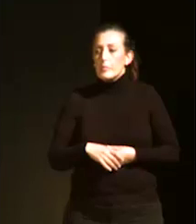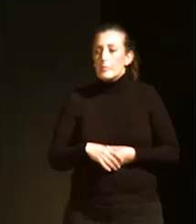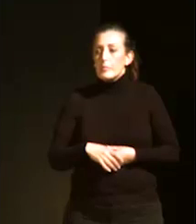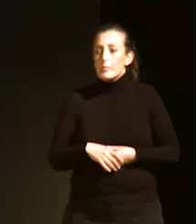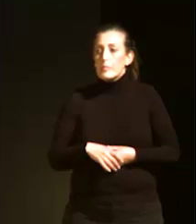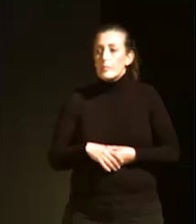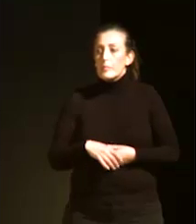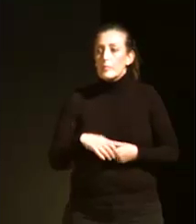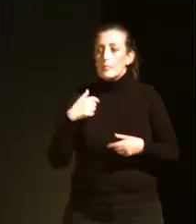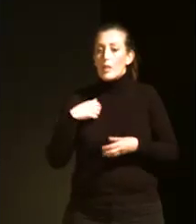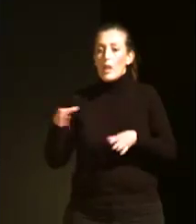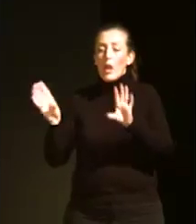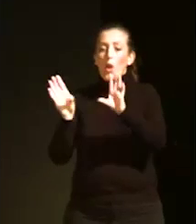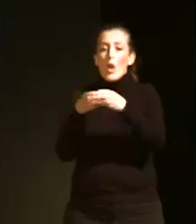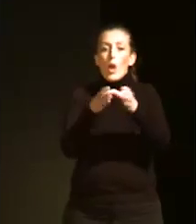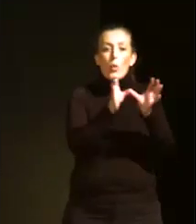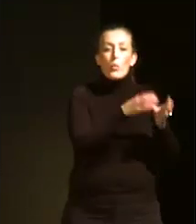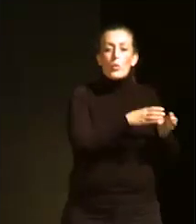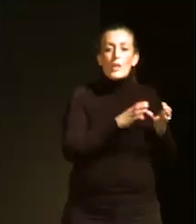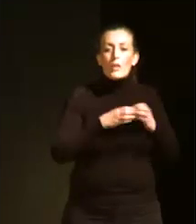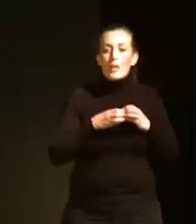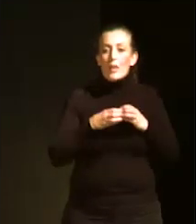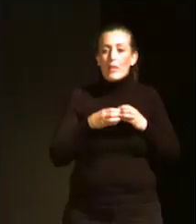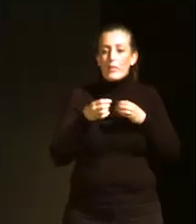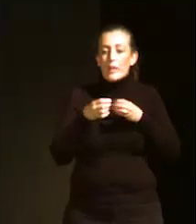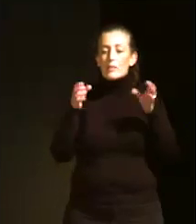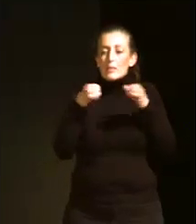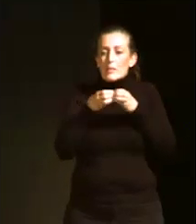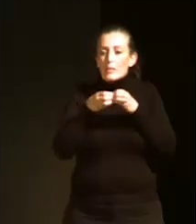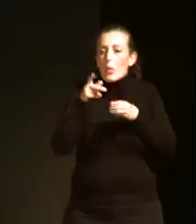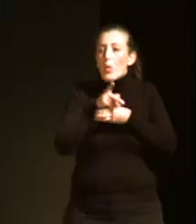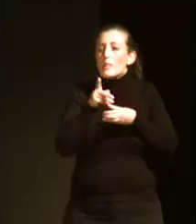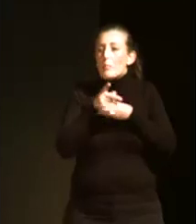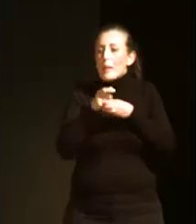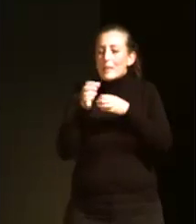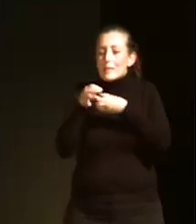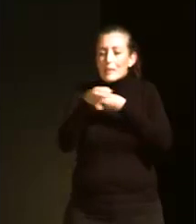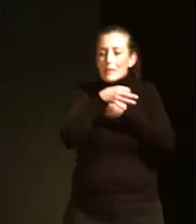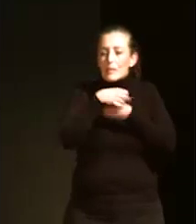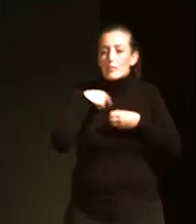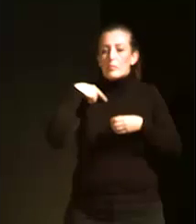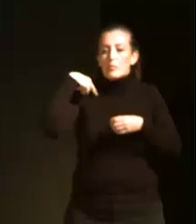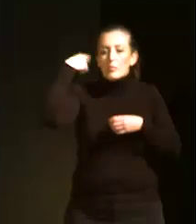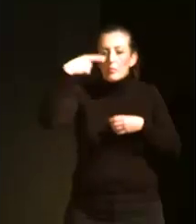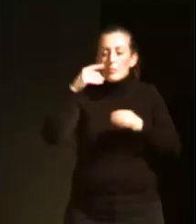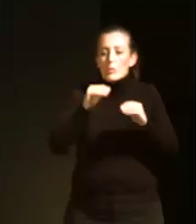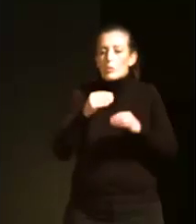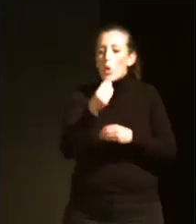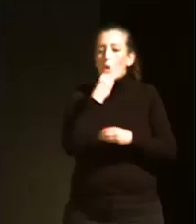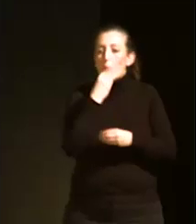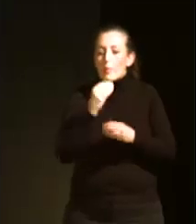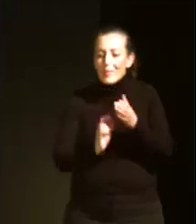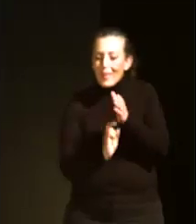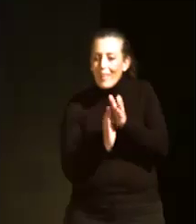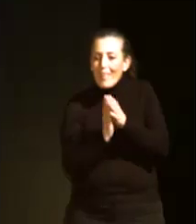pero estas comunidades han vivido siempre con sus propias formas cultivan su propia comida